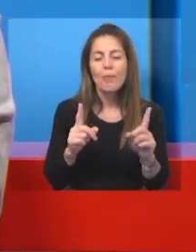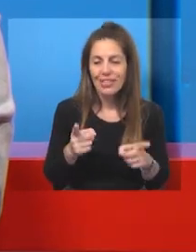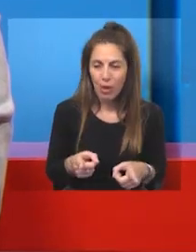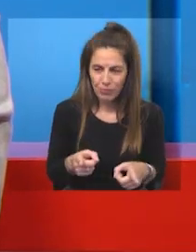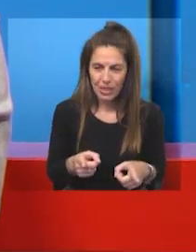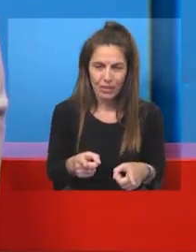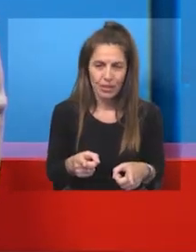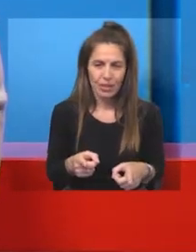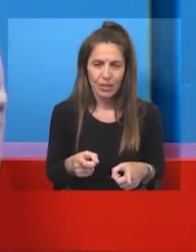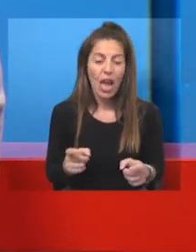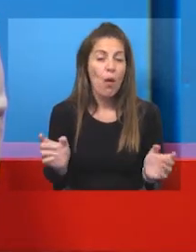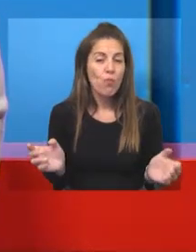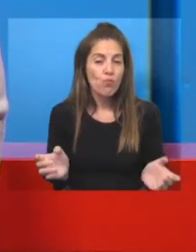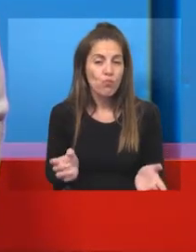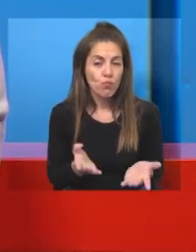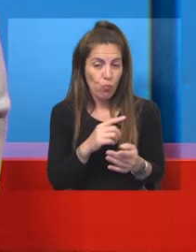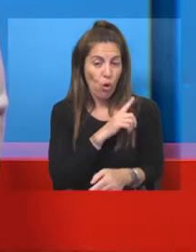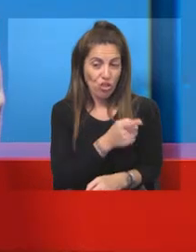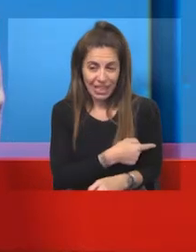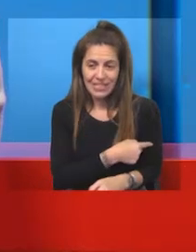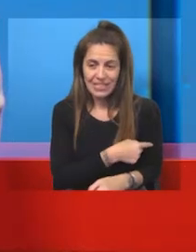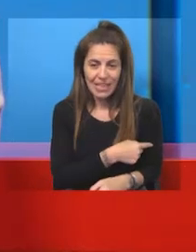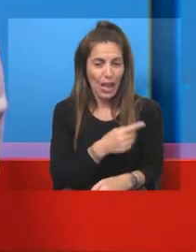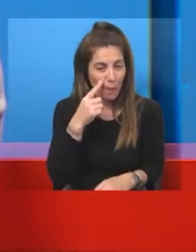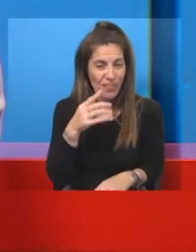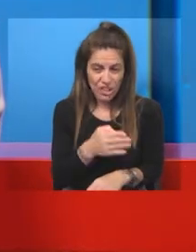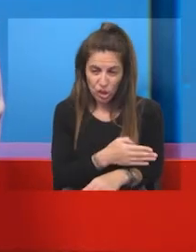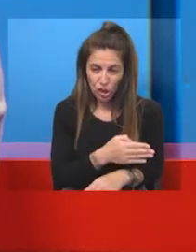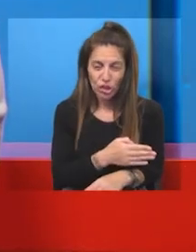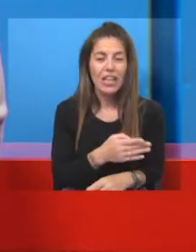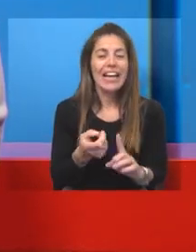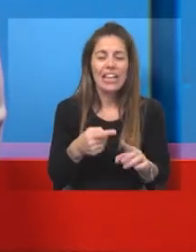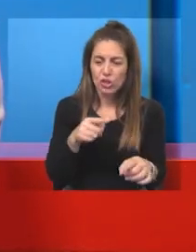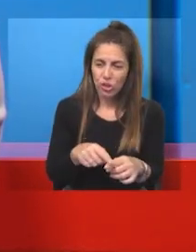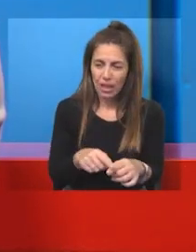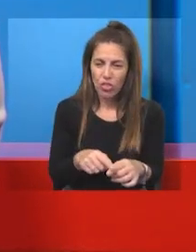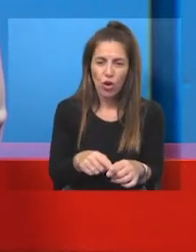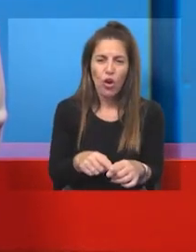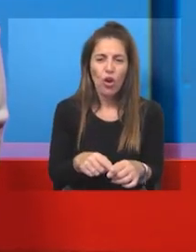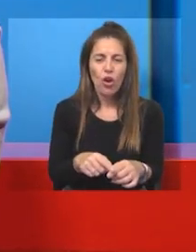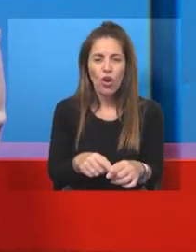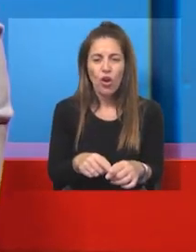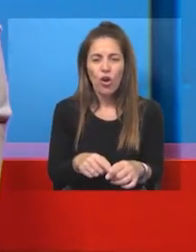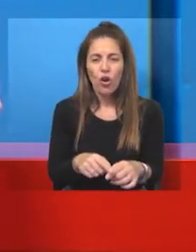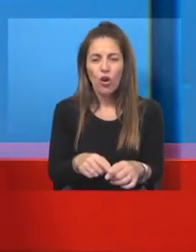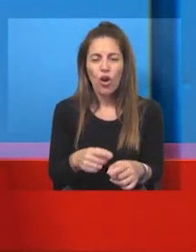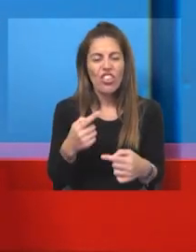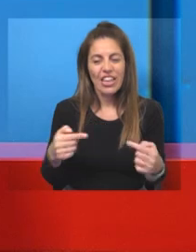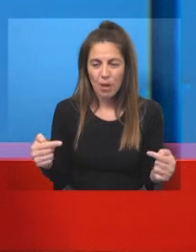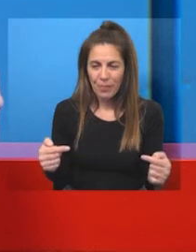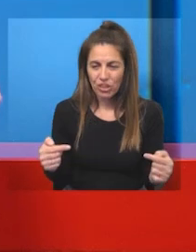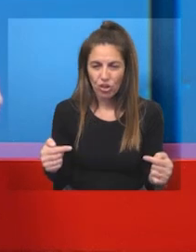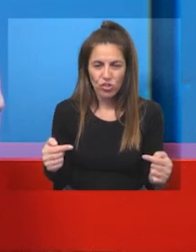este que potencia mucho la prevención en lo que tiene que ver con trastornos este o o elementos